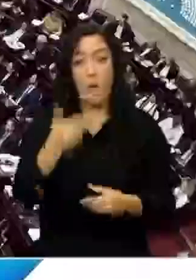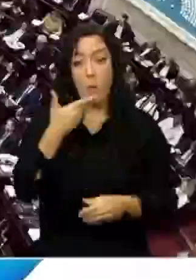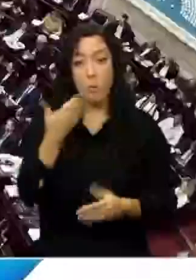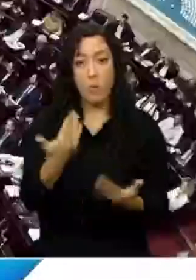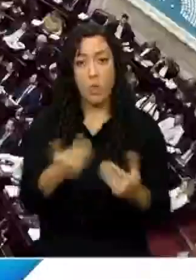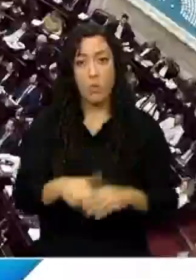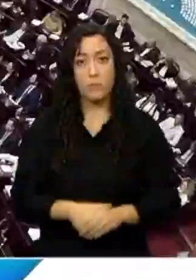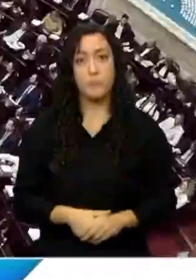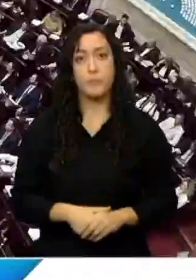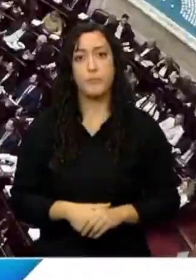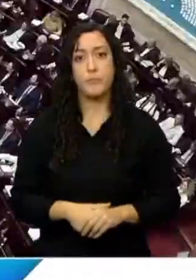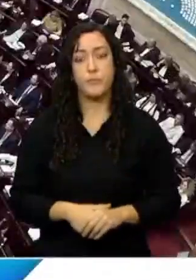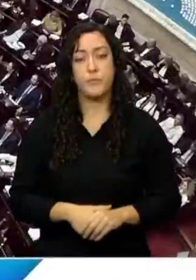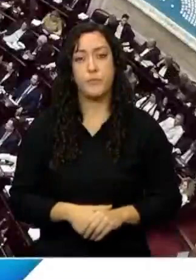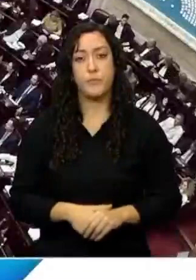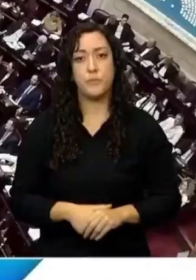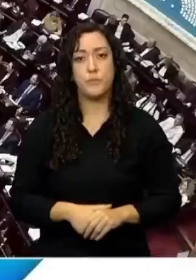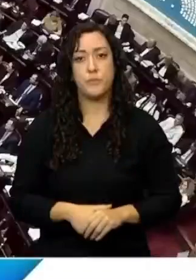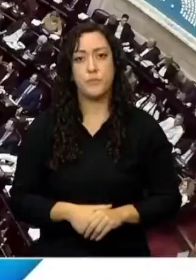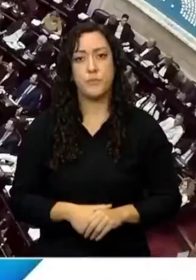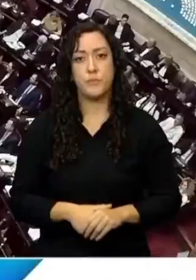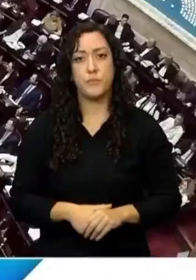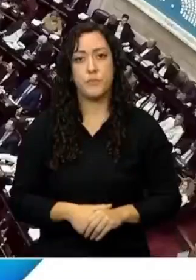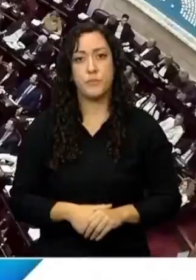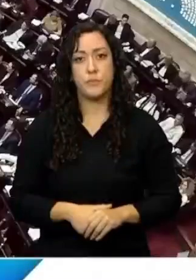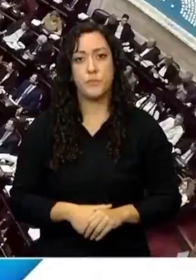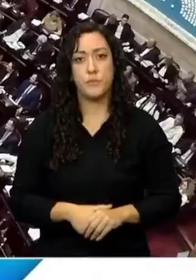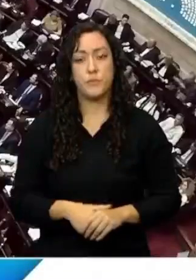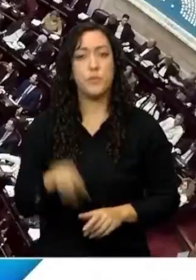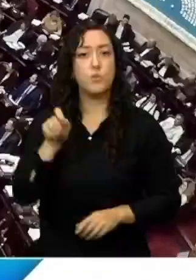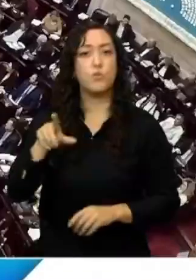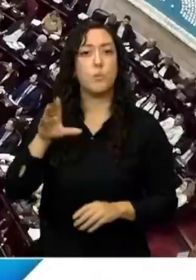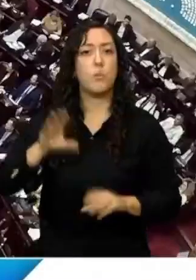a votar artículo por artículo y otra vez puede llegar a pasar lo mismo, ¿no? Digo...